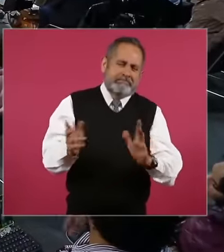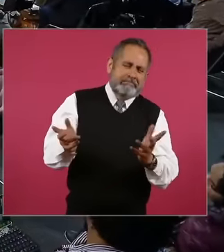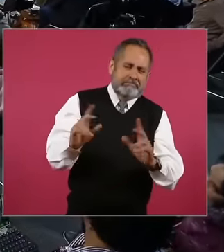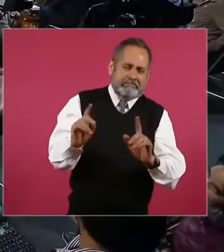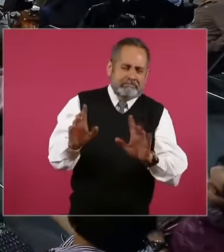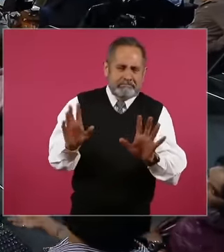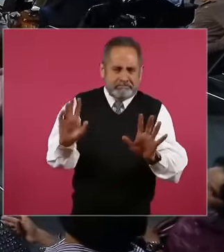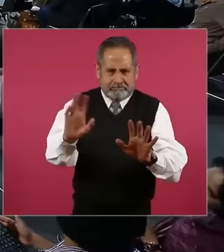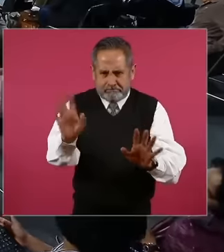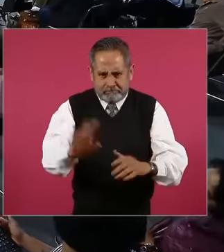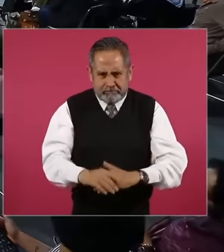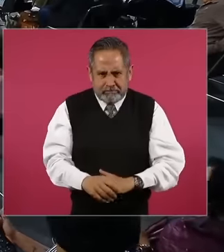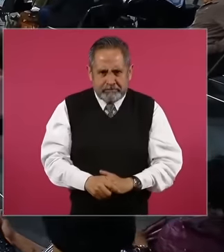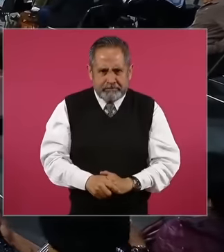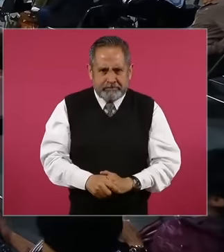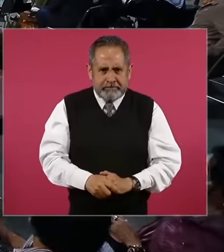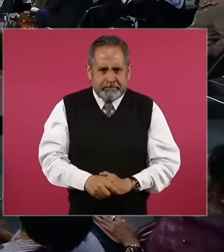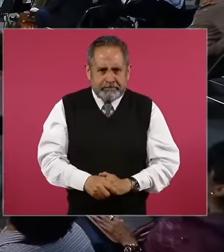Entonces,